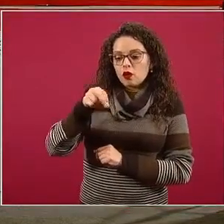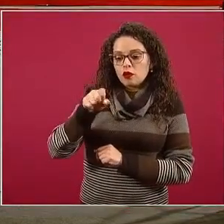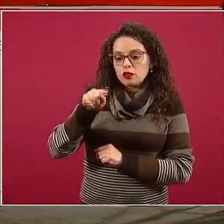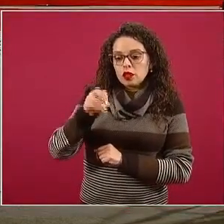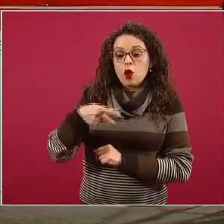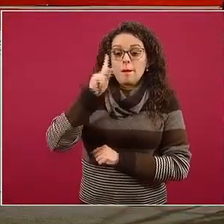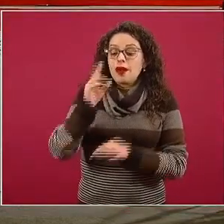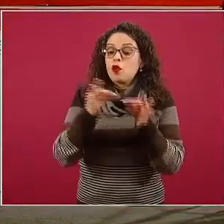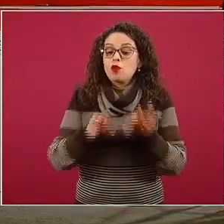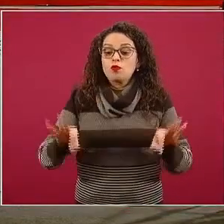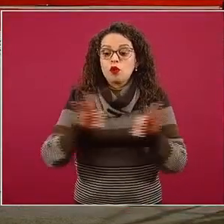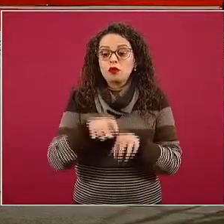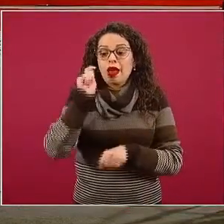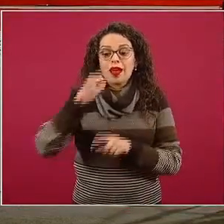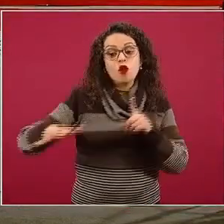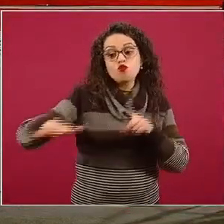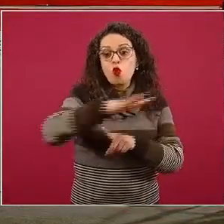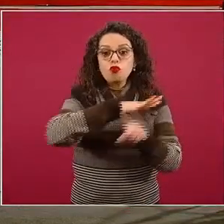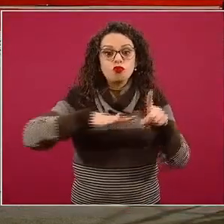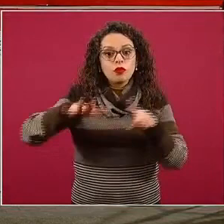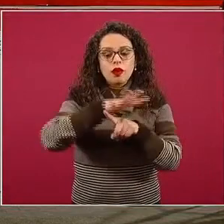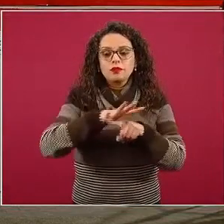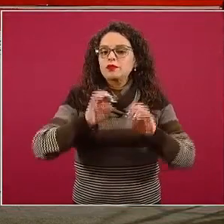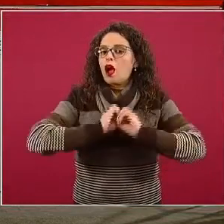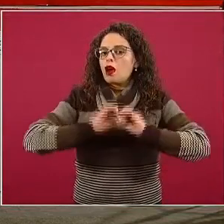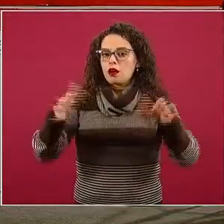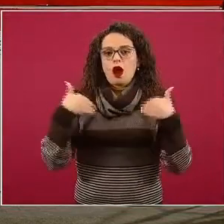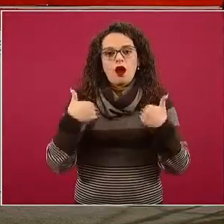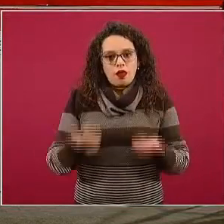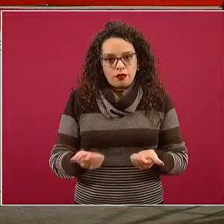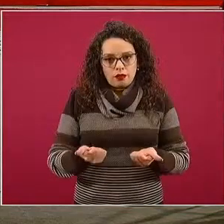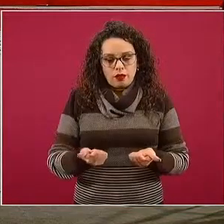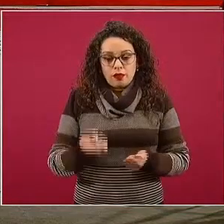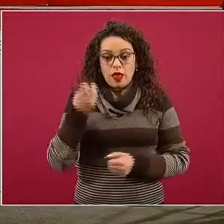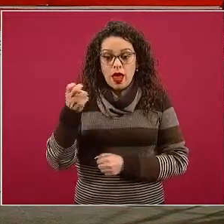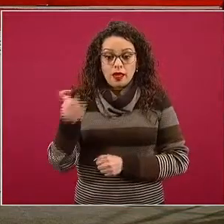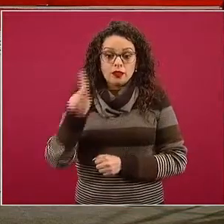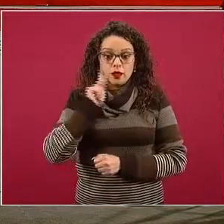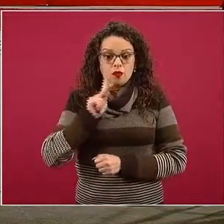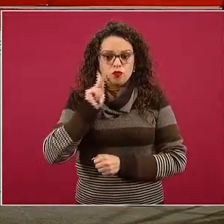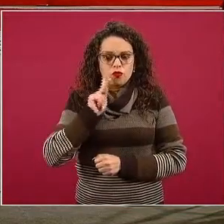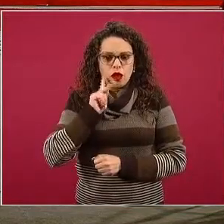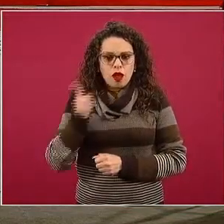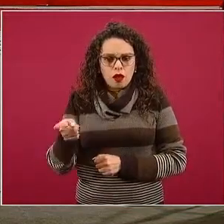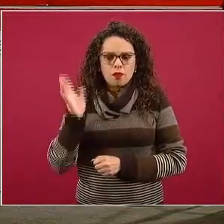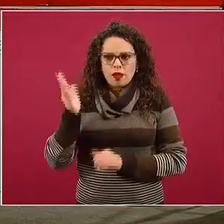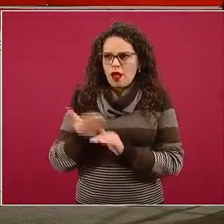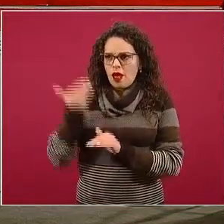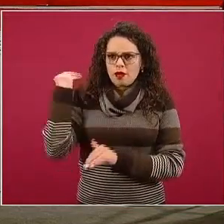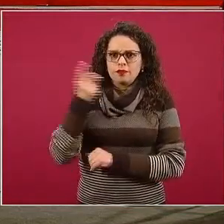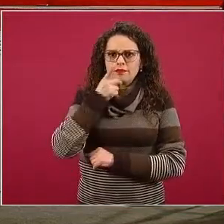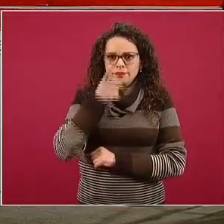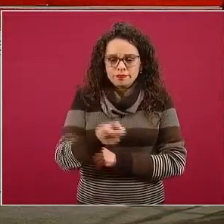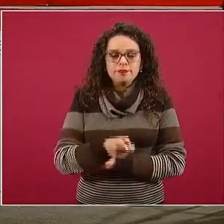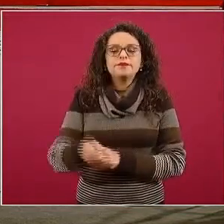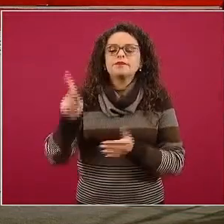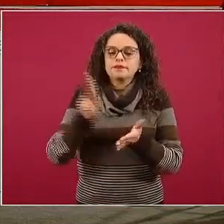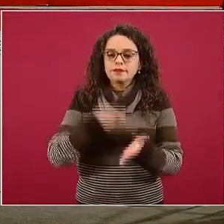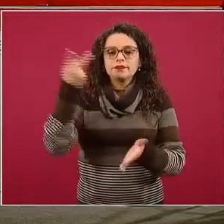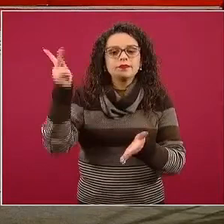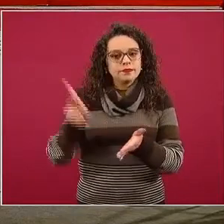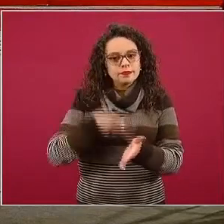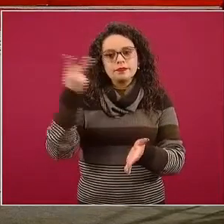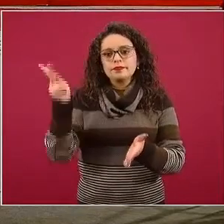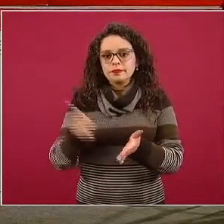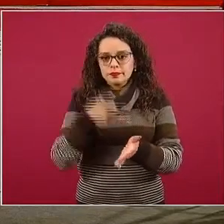claro. La realización de pruebas por sí mismas, como lo hemos comentado con detalle una y otra